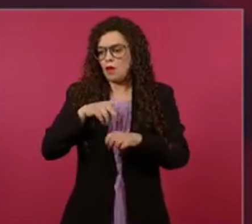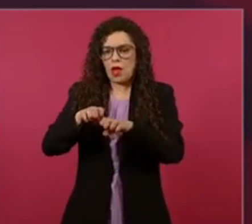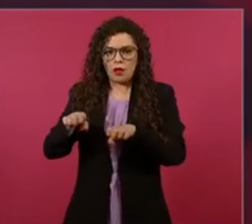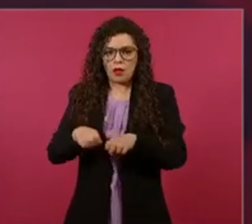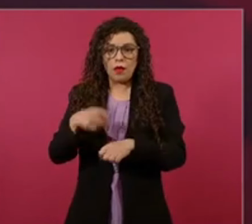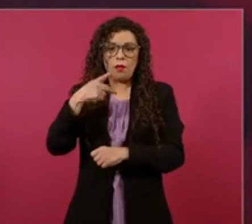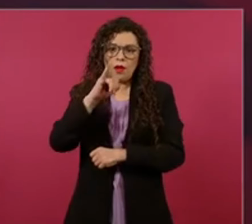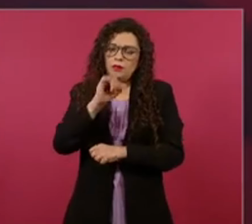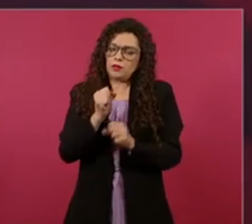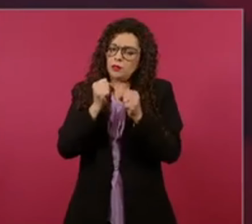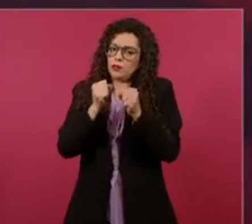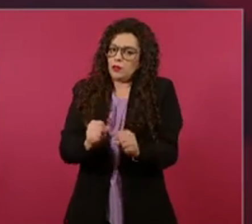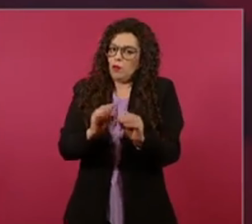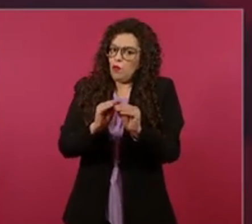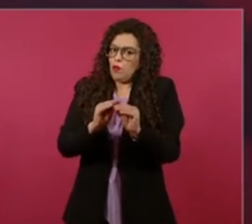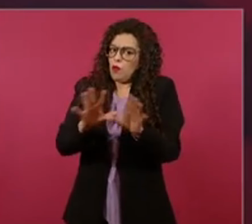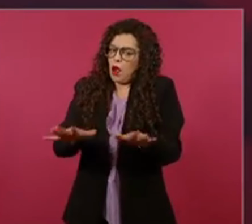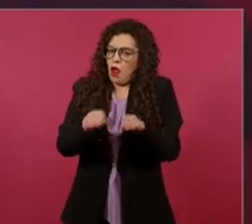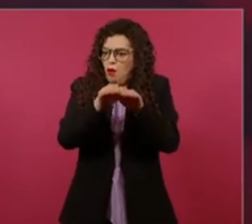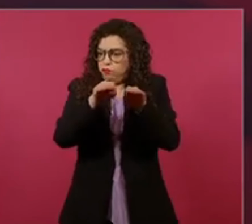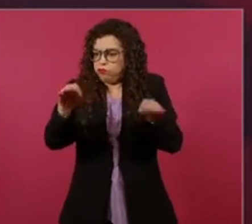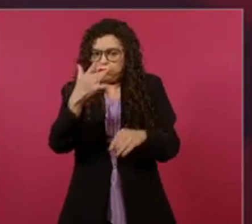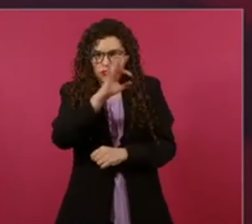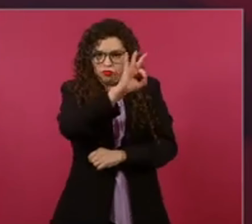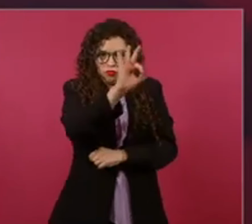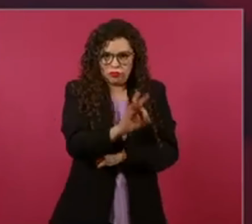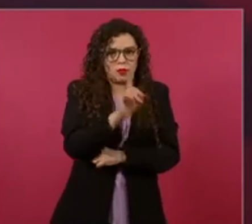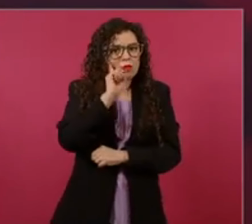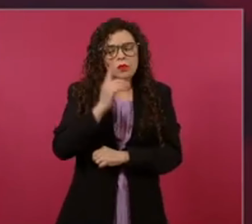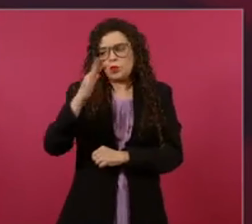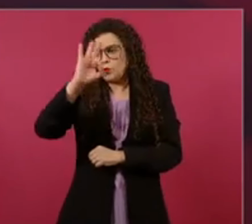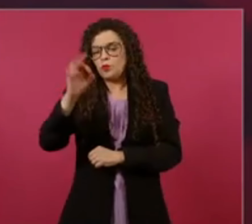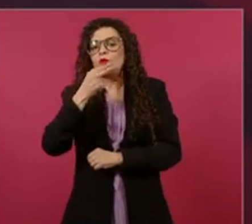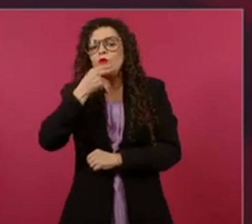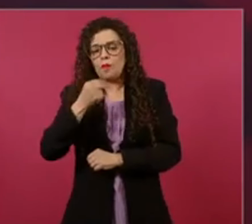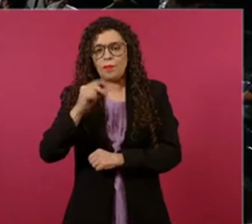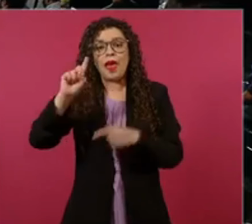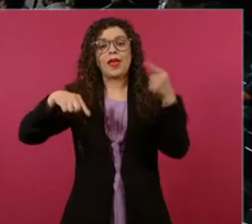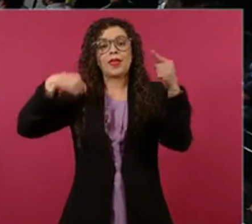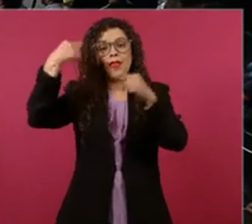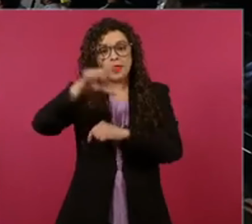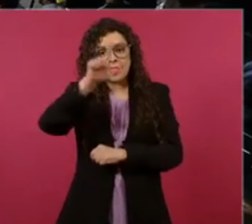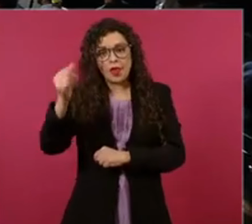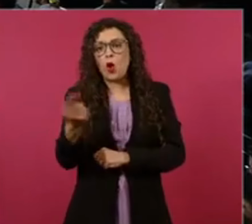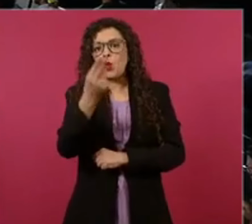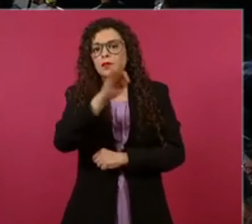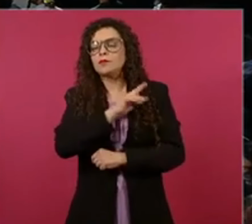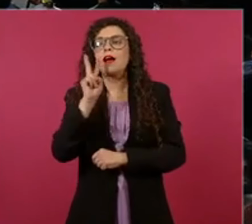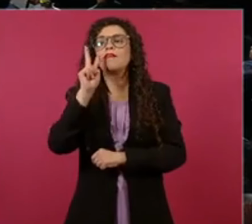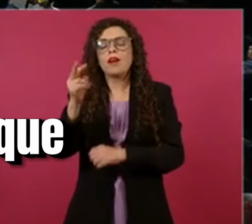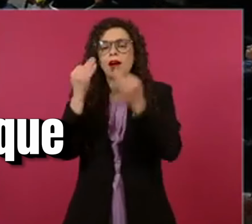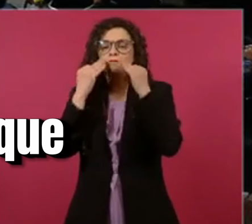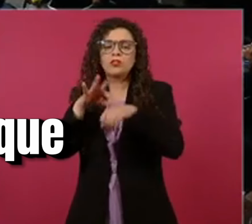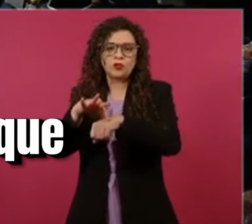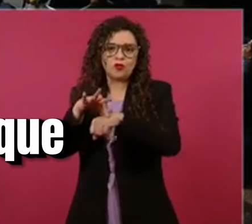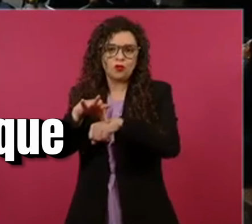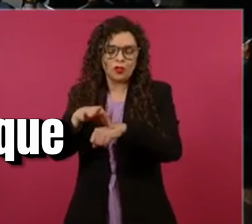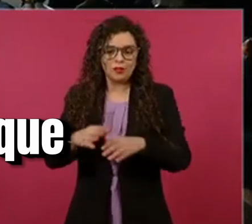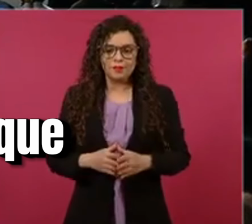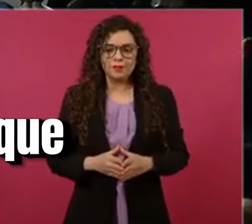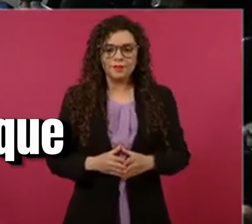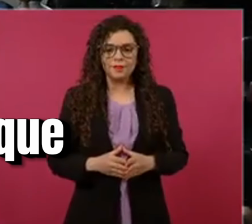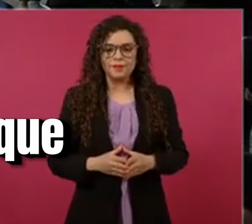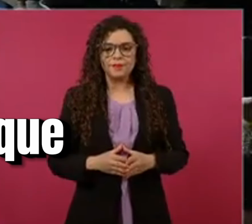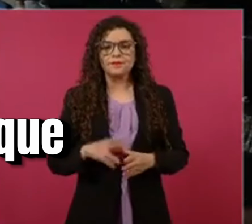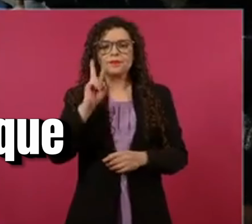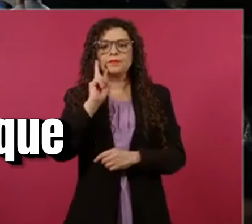evidentemente, y ya podrán ustedes darse cuenta. Concluimos. A ver, vamos a ver ahí acá